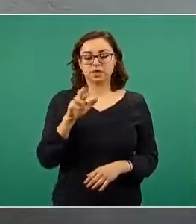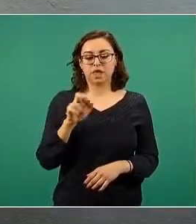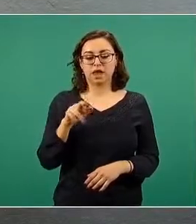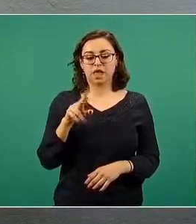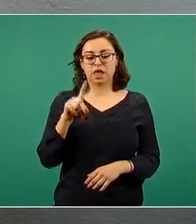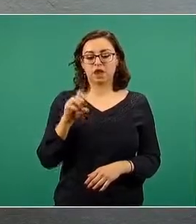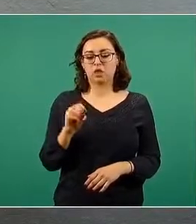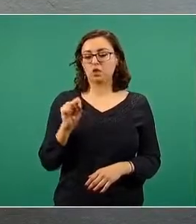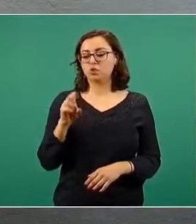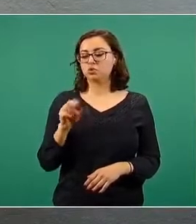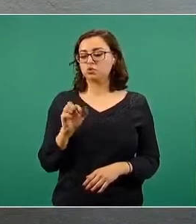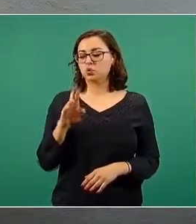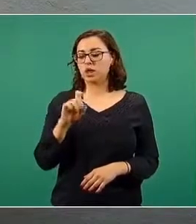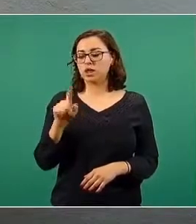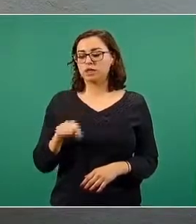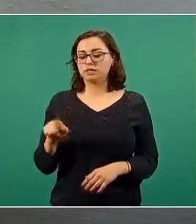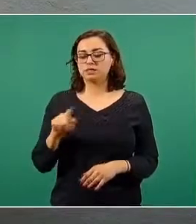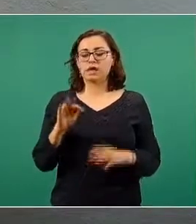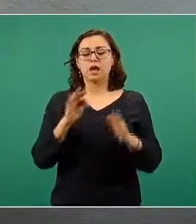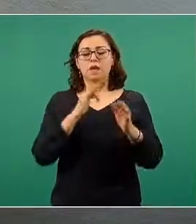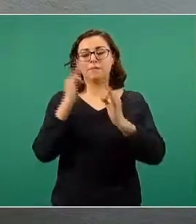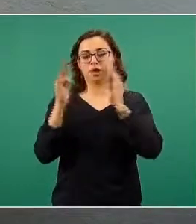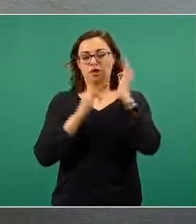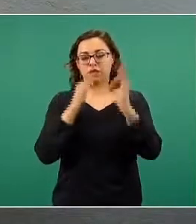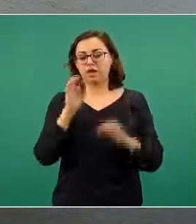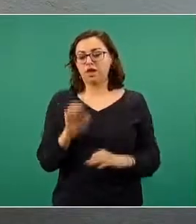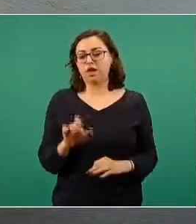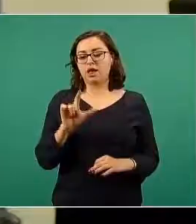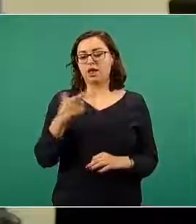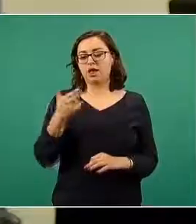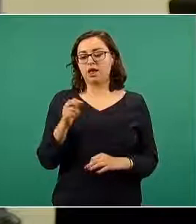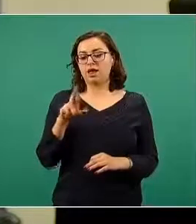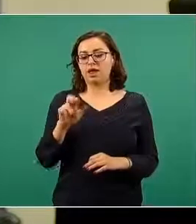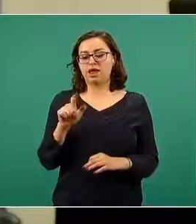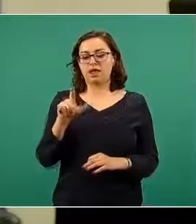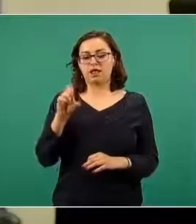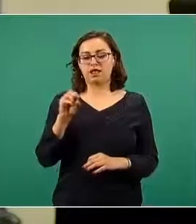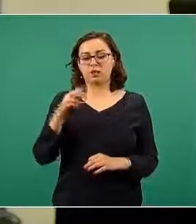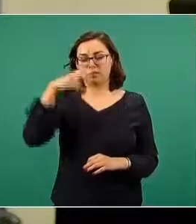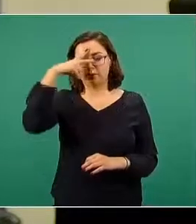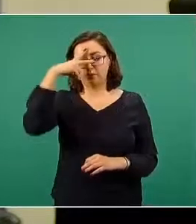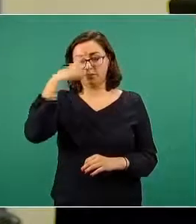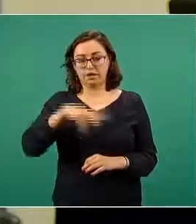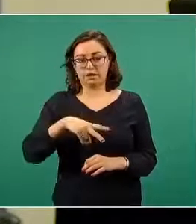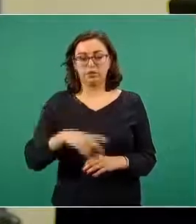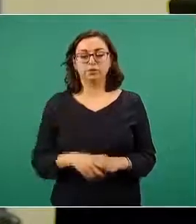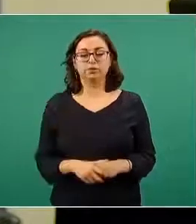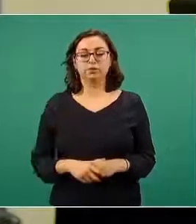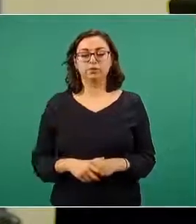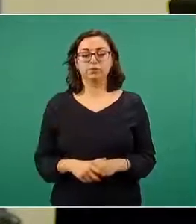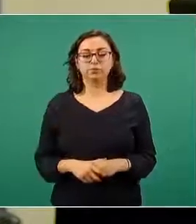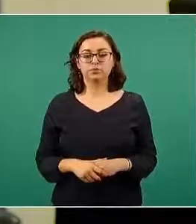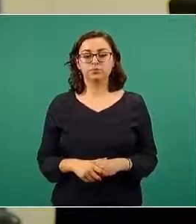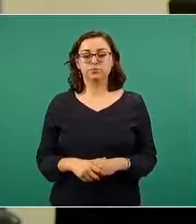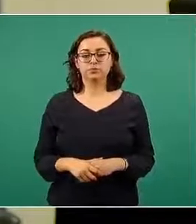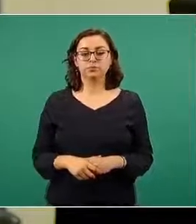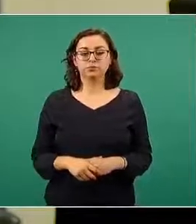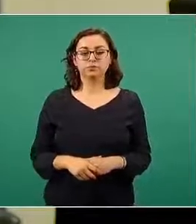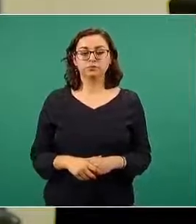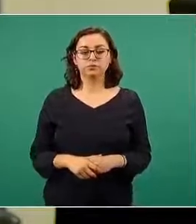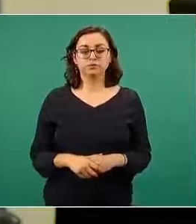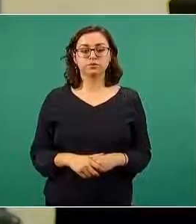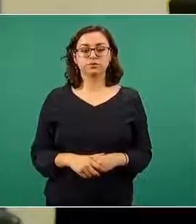México. Mi primera pregunta es si se cuenta con el personal suficiente para realizar